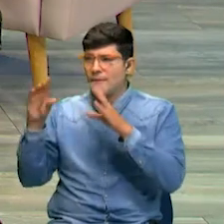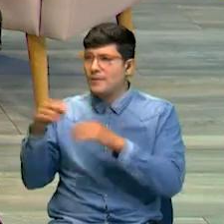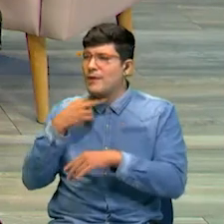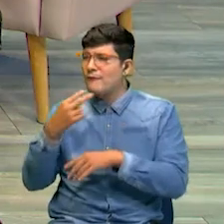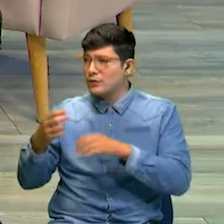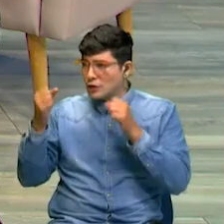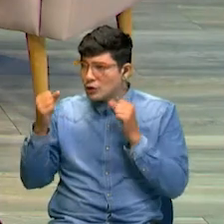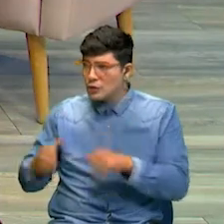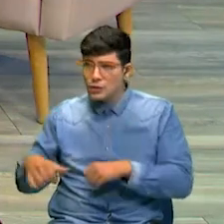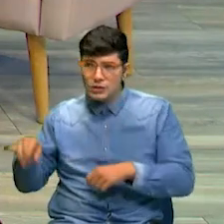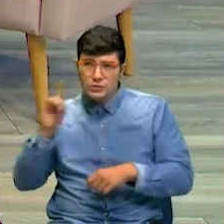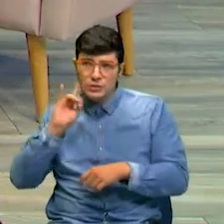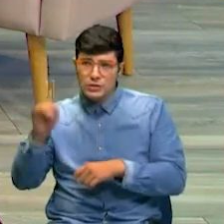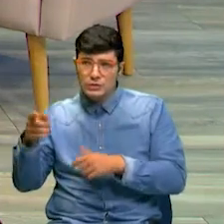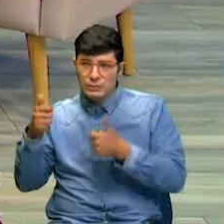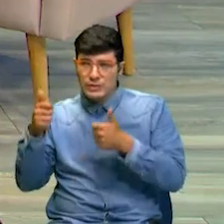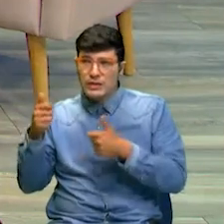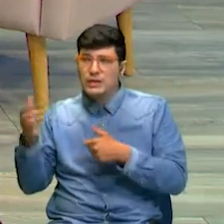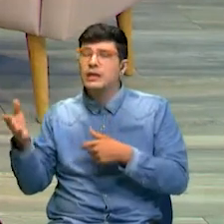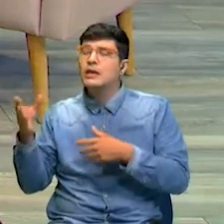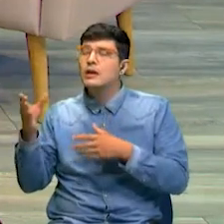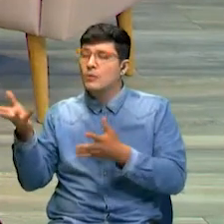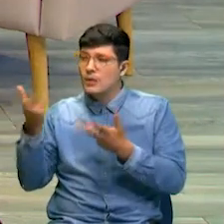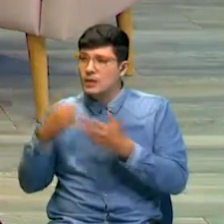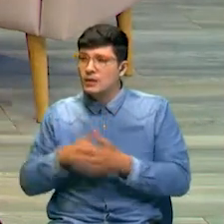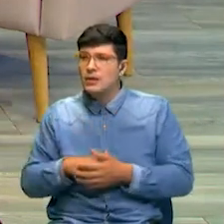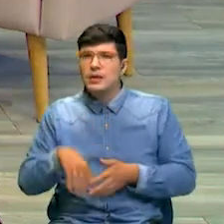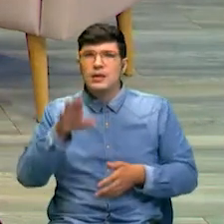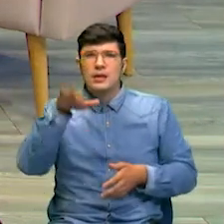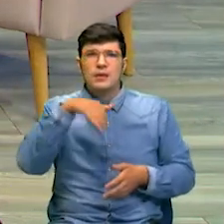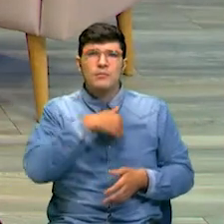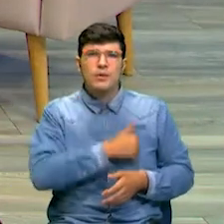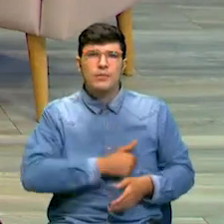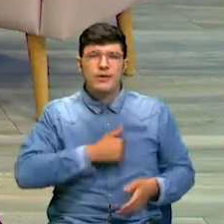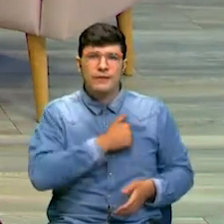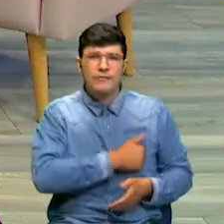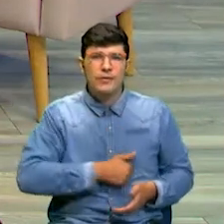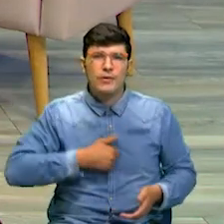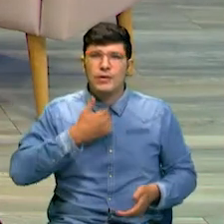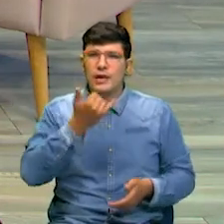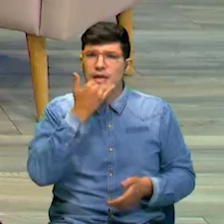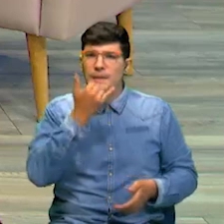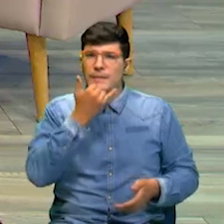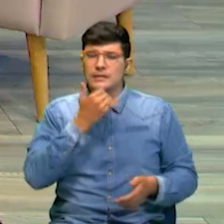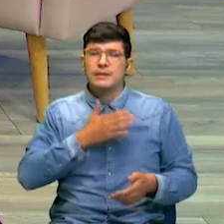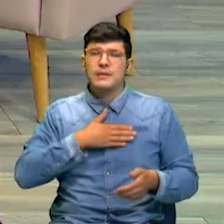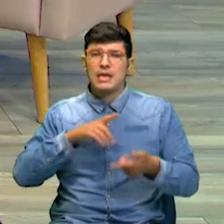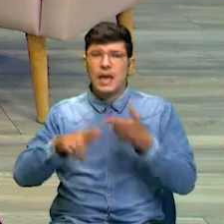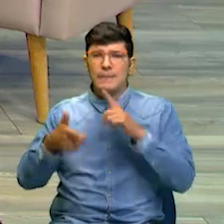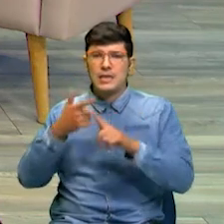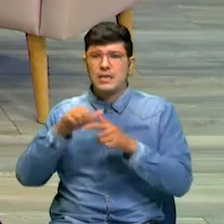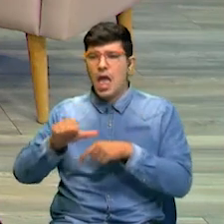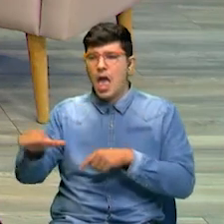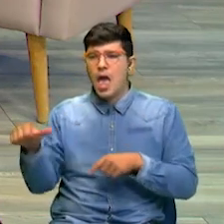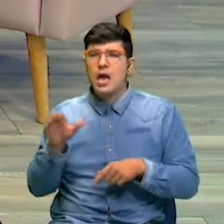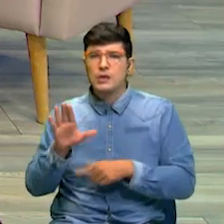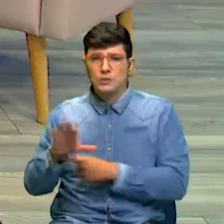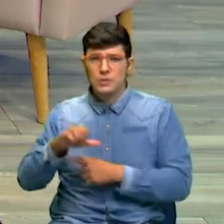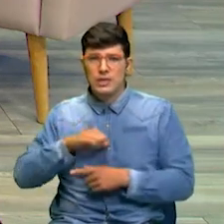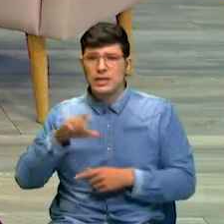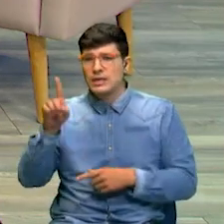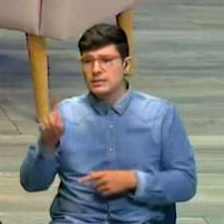fuerte para poderle escuchar su inquietud, cuéntenos. Hágame un favor, mira, es que una amiga mía tiene